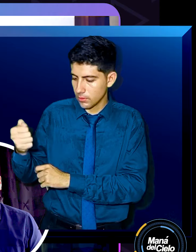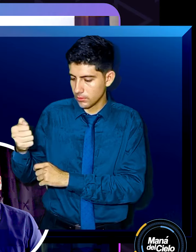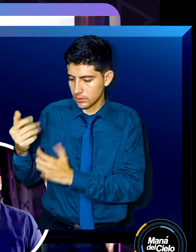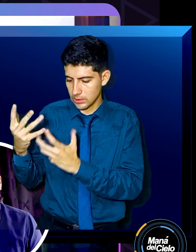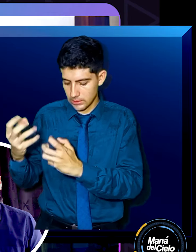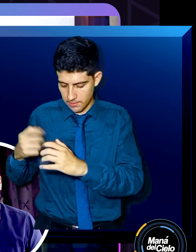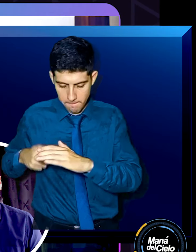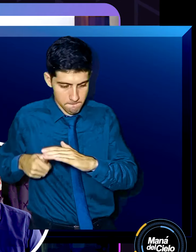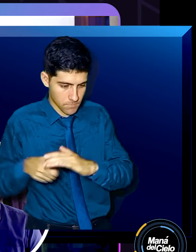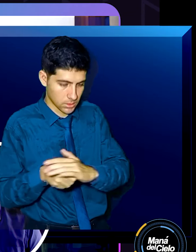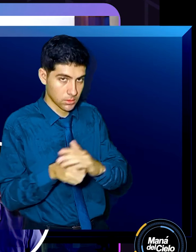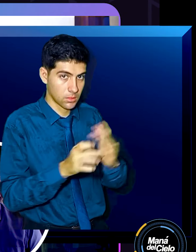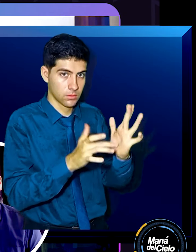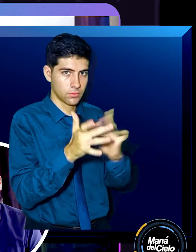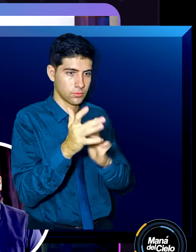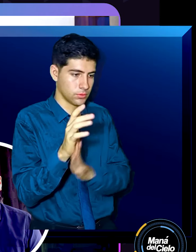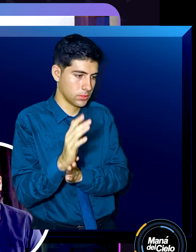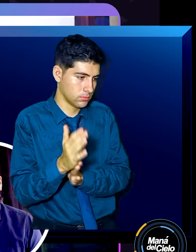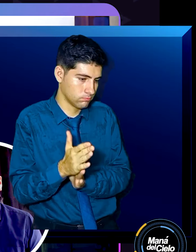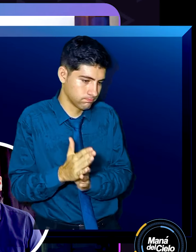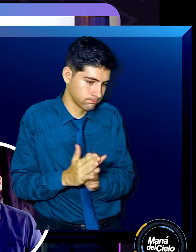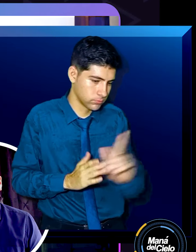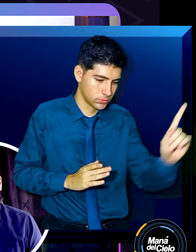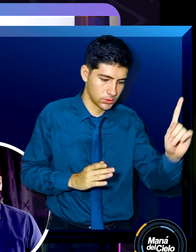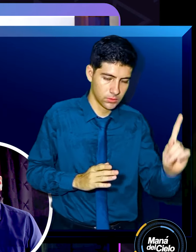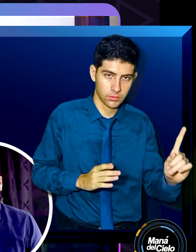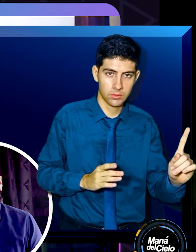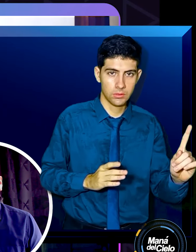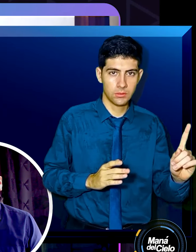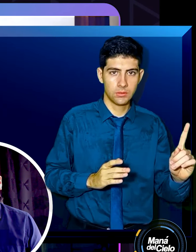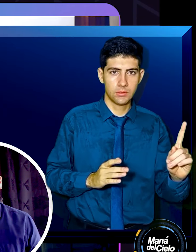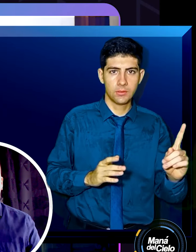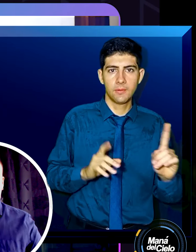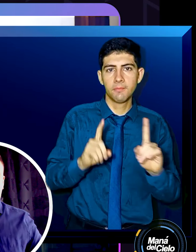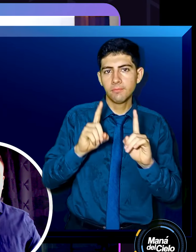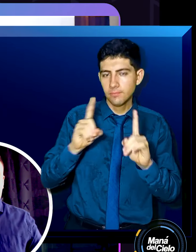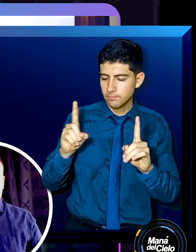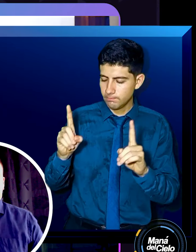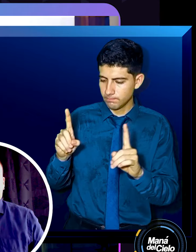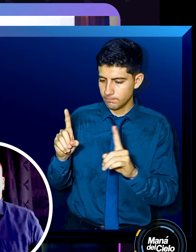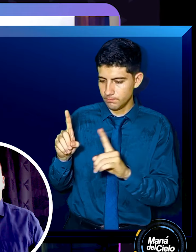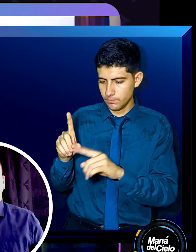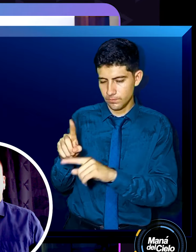Pero da un detalle, y es que estaba por comenzar la fiesta